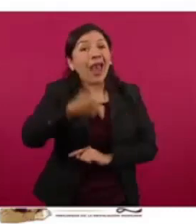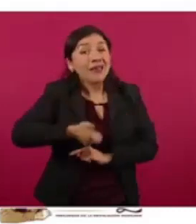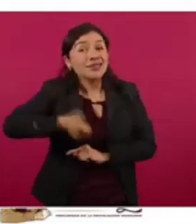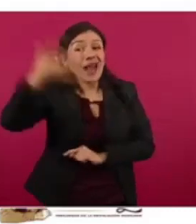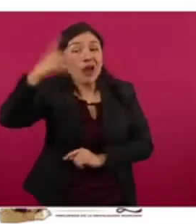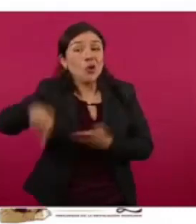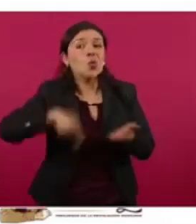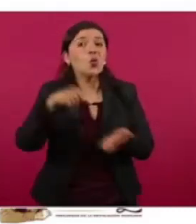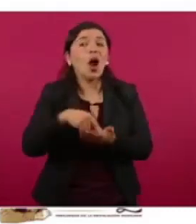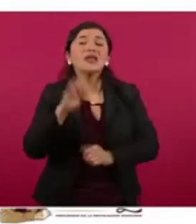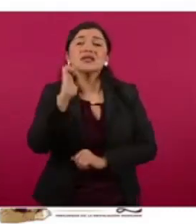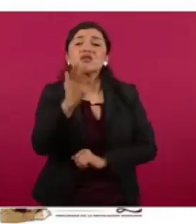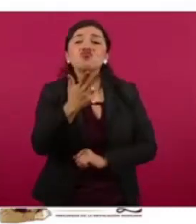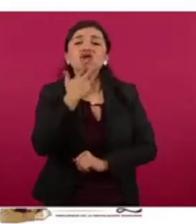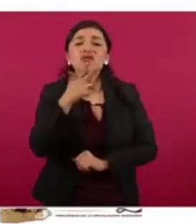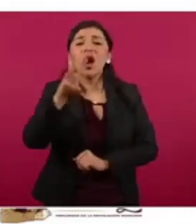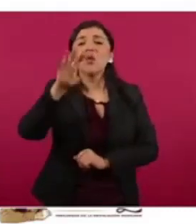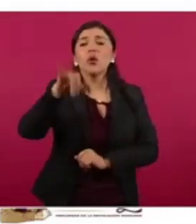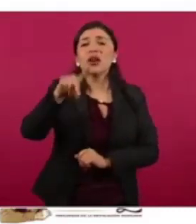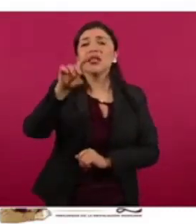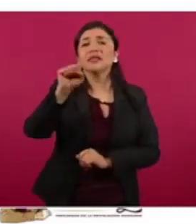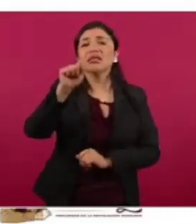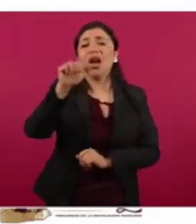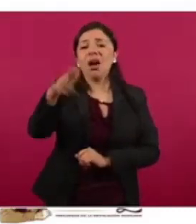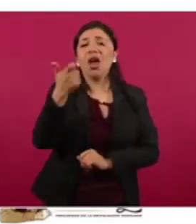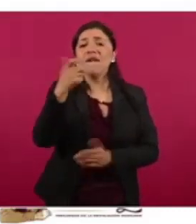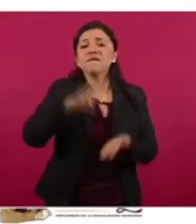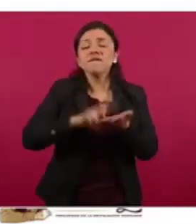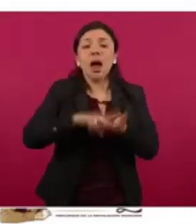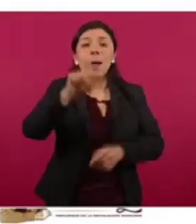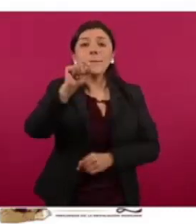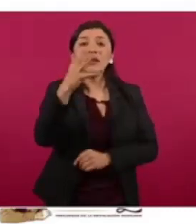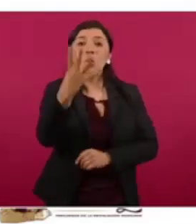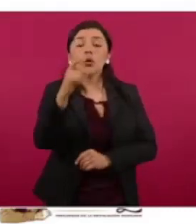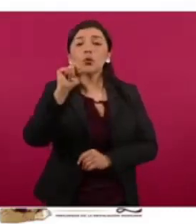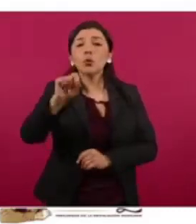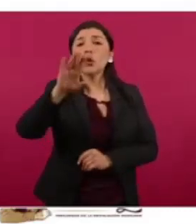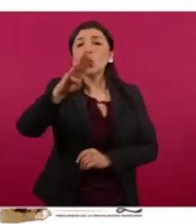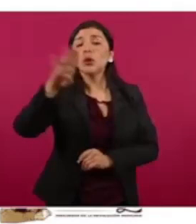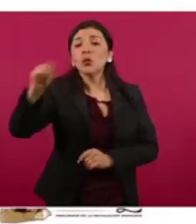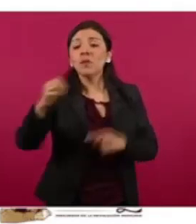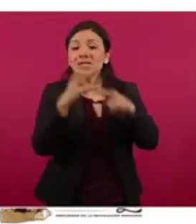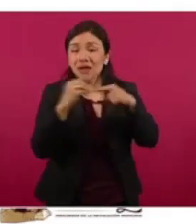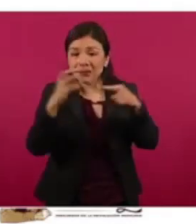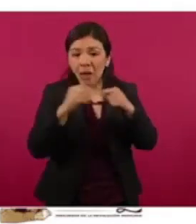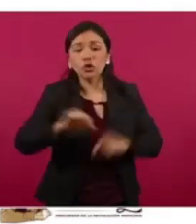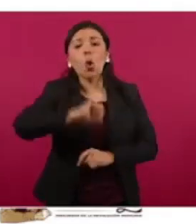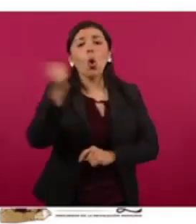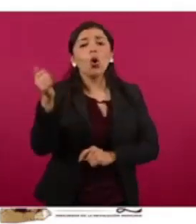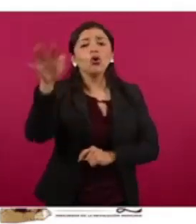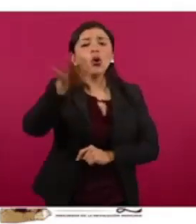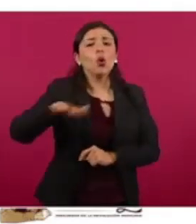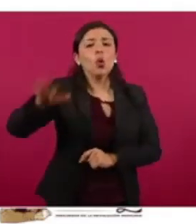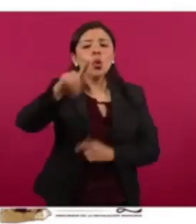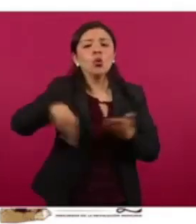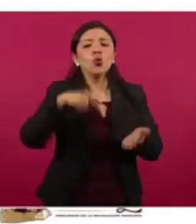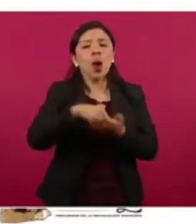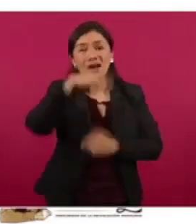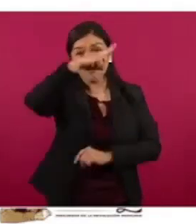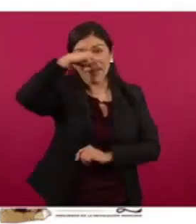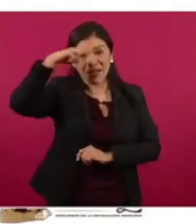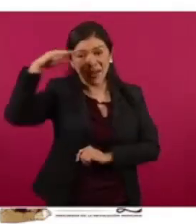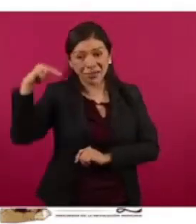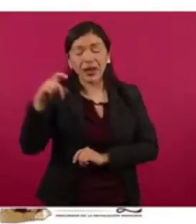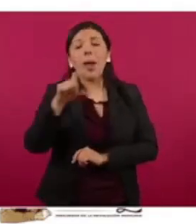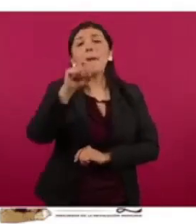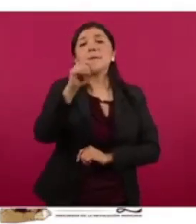Cuauhtémoc, Chihuahua, de Winstar, 24 pesos con 99 centavos, y Bahía de Banderas, en Nayarit, de